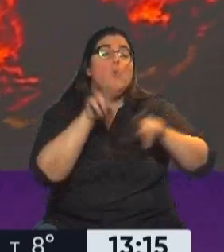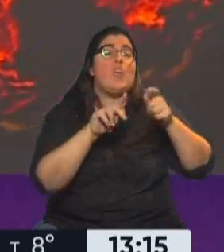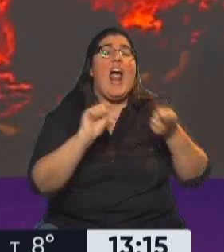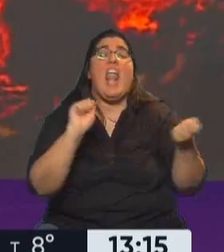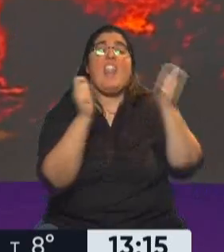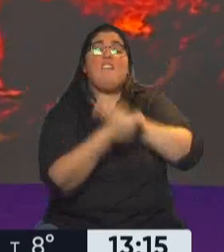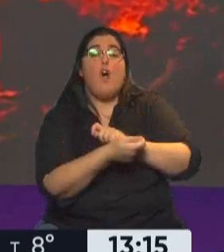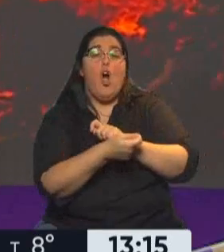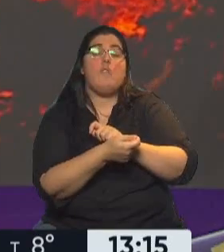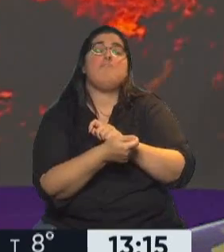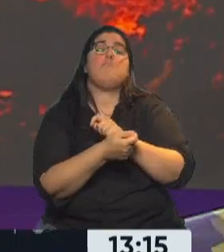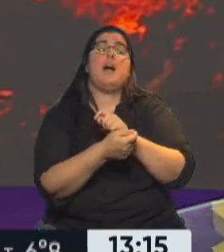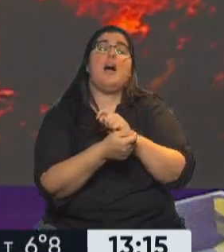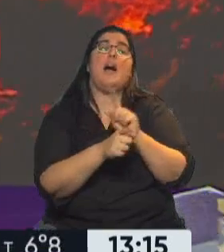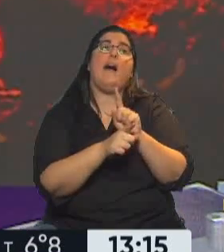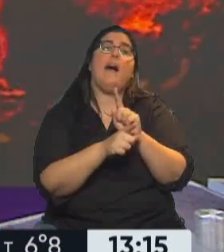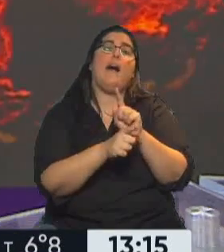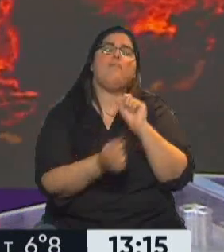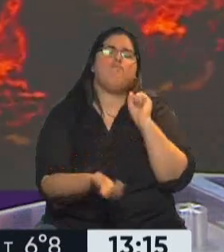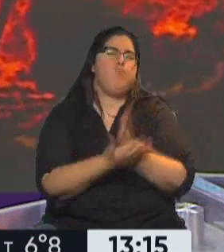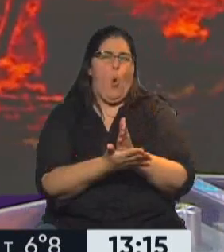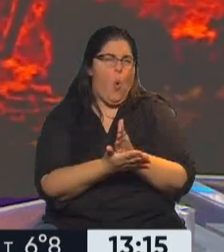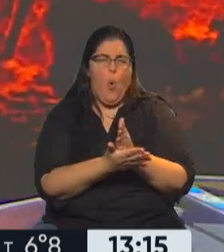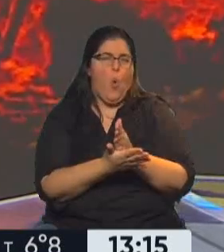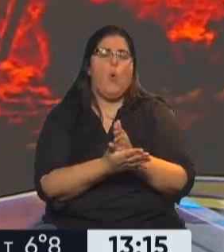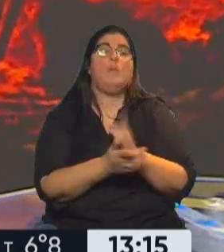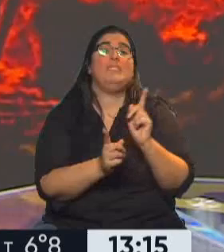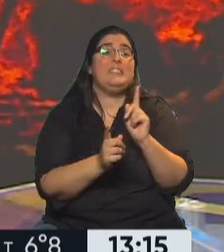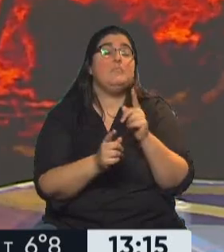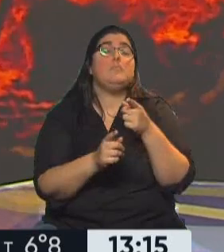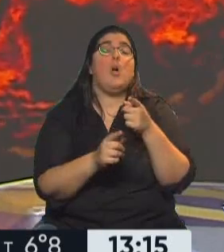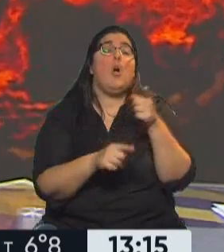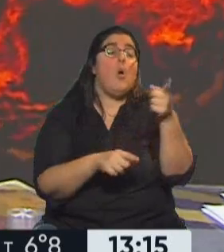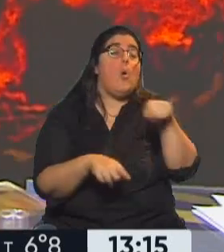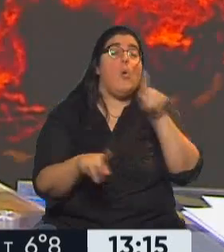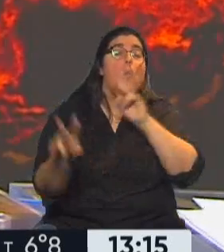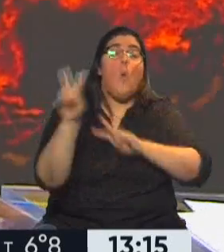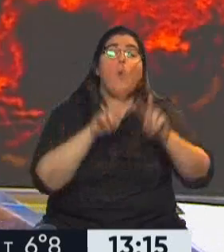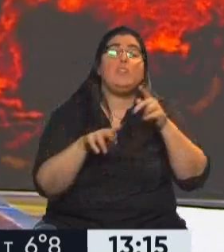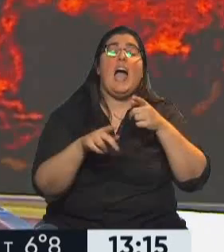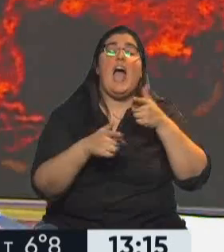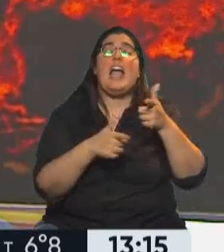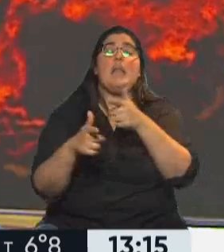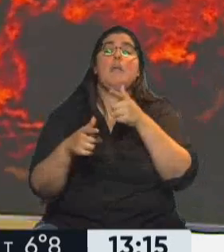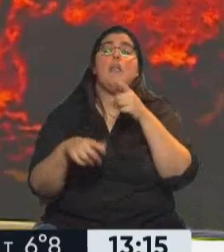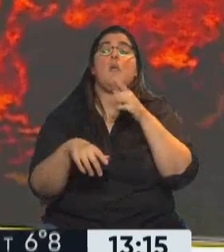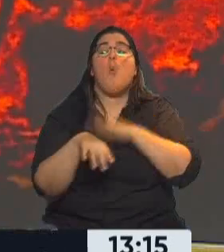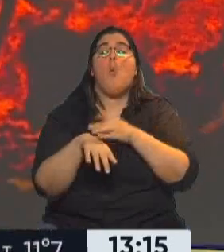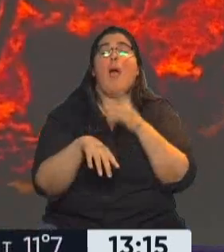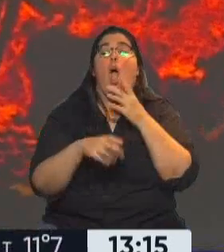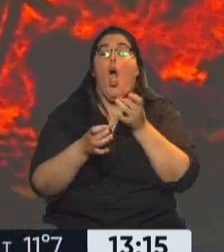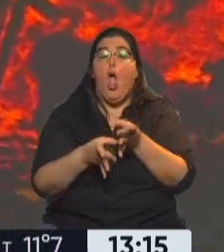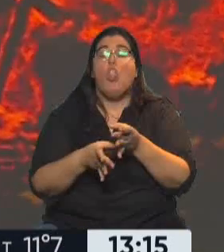de penas de pena drástica a quienes inciten a los crímenes de odio. Y acá ya vemos